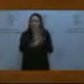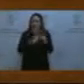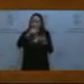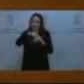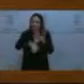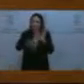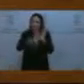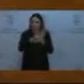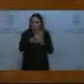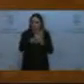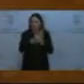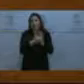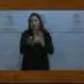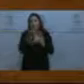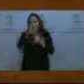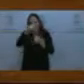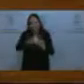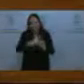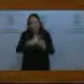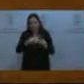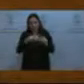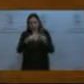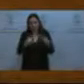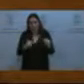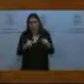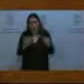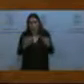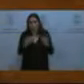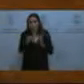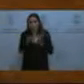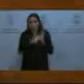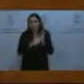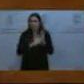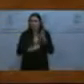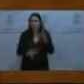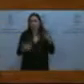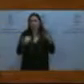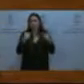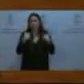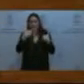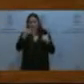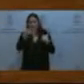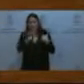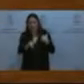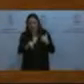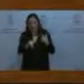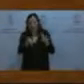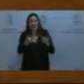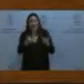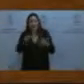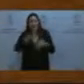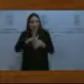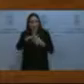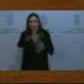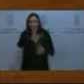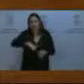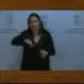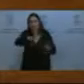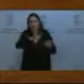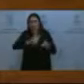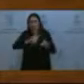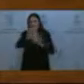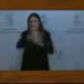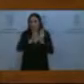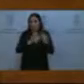con vigencia en Asturias. Para ello tenemos un principio de competencia que es el territorial. Nuestro estatuto